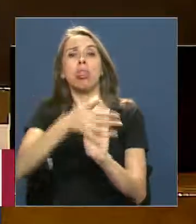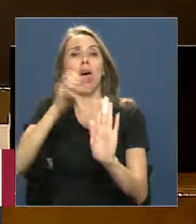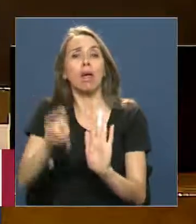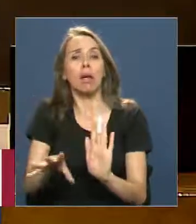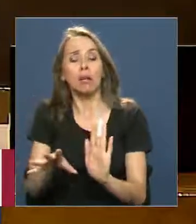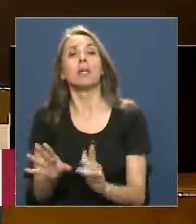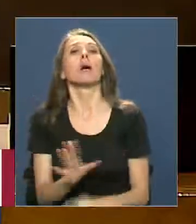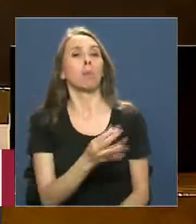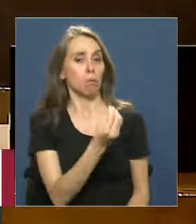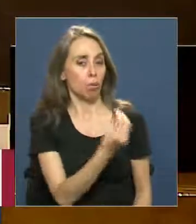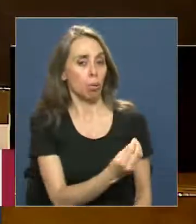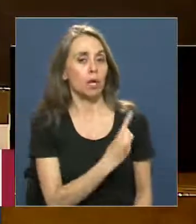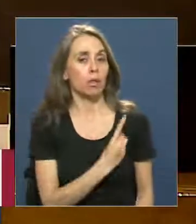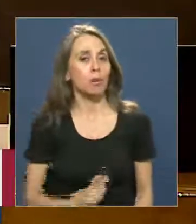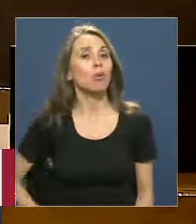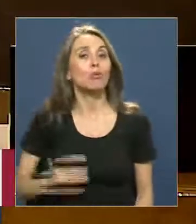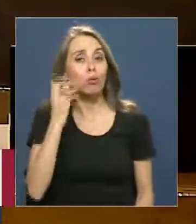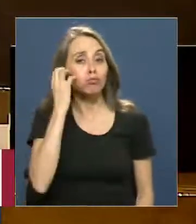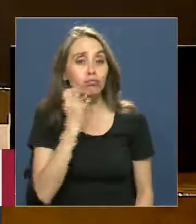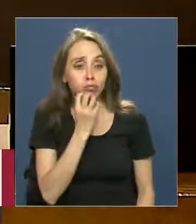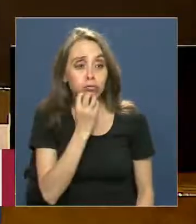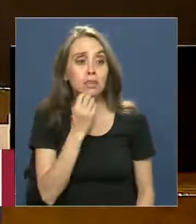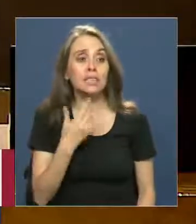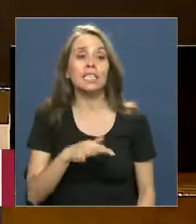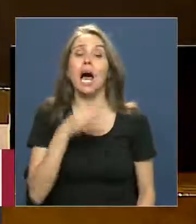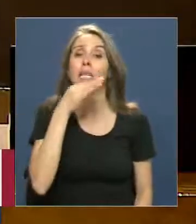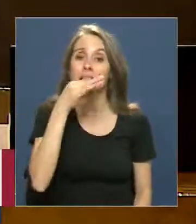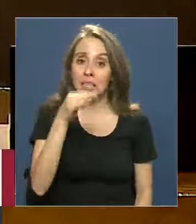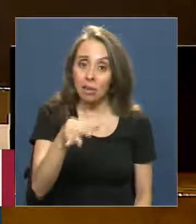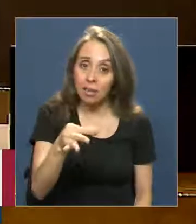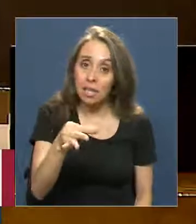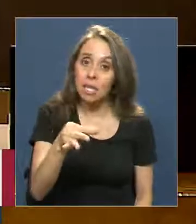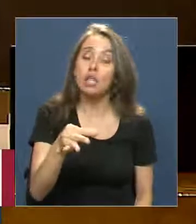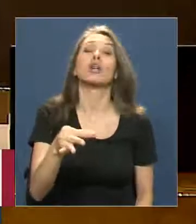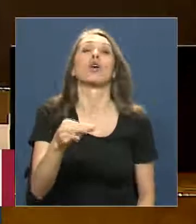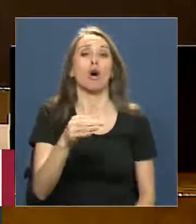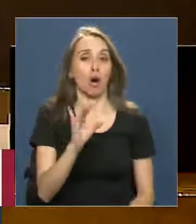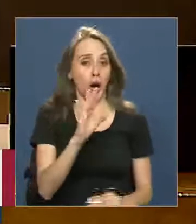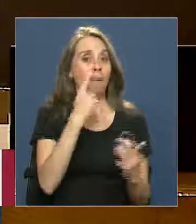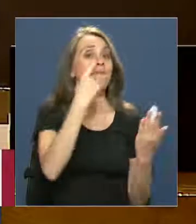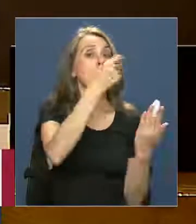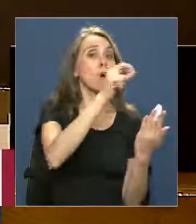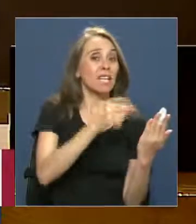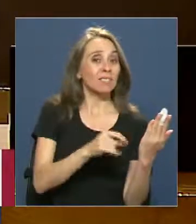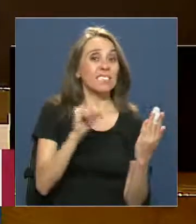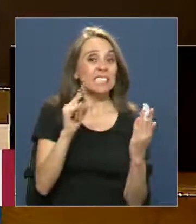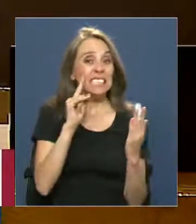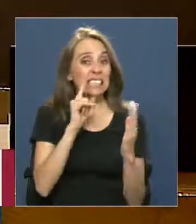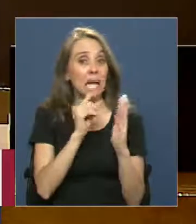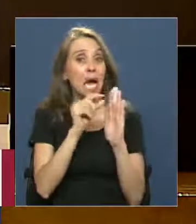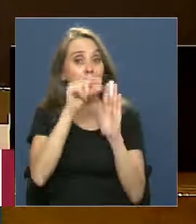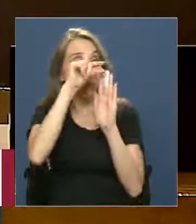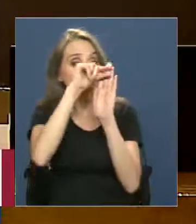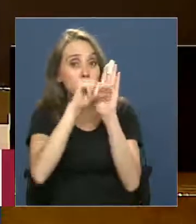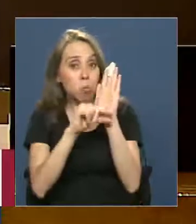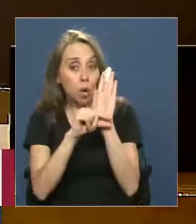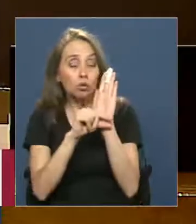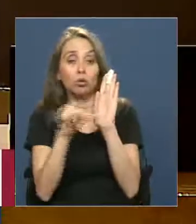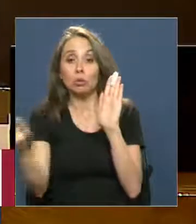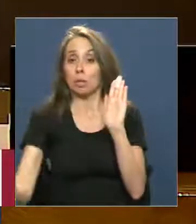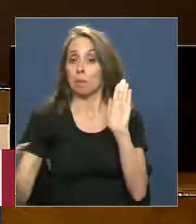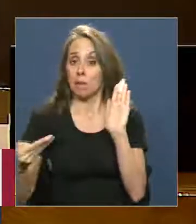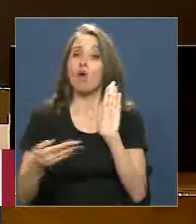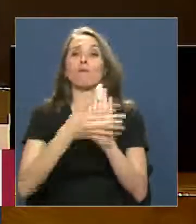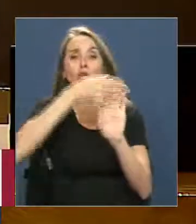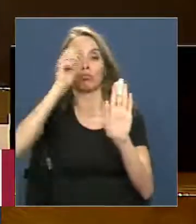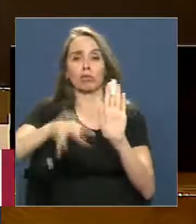diputado Gutiérrez. La verdad es que así se señaló y de esa forma se revisará y en el caso que esté contenido se sacará como usted lo ha solicitado